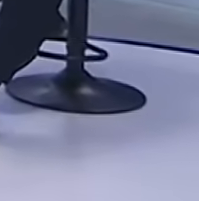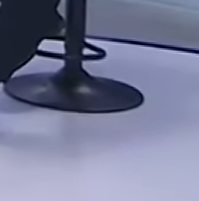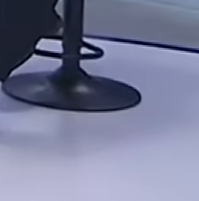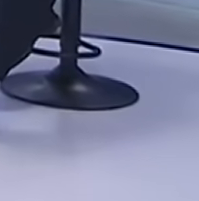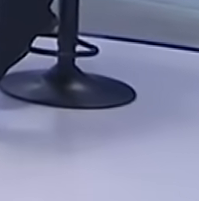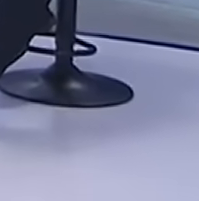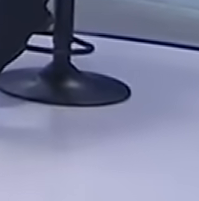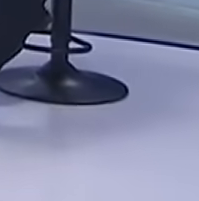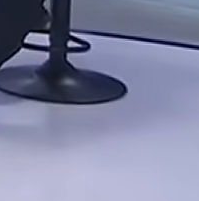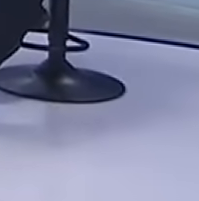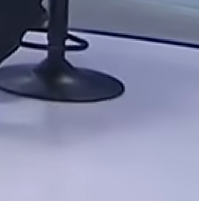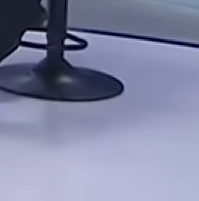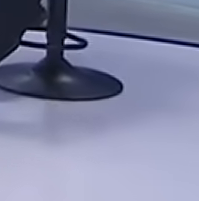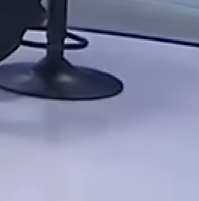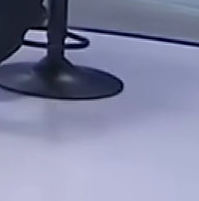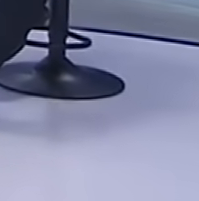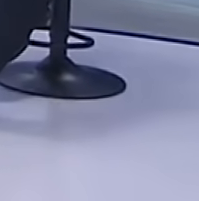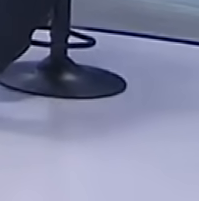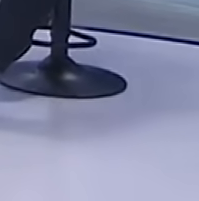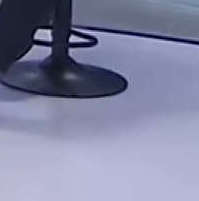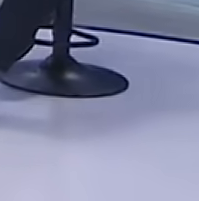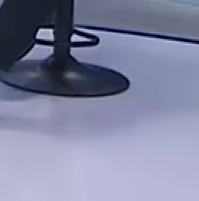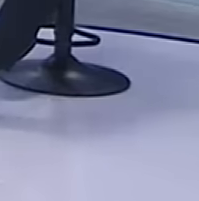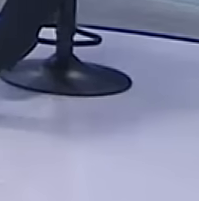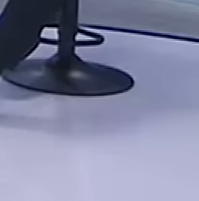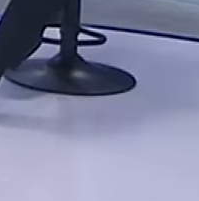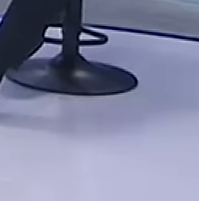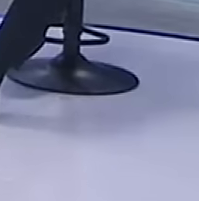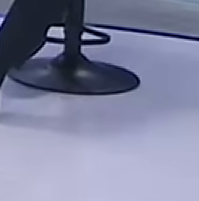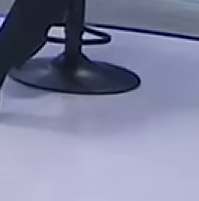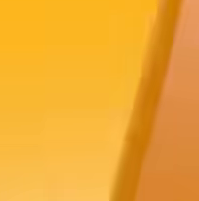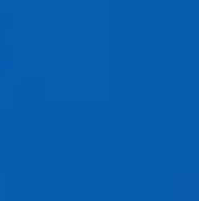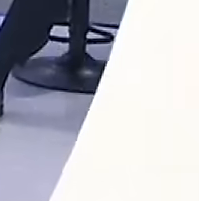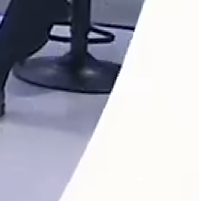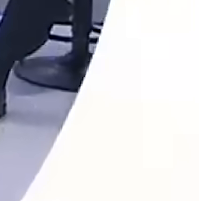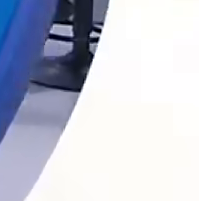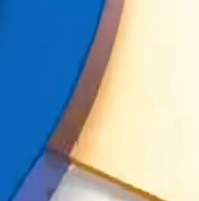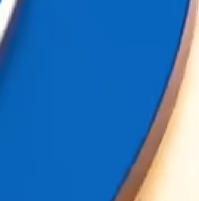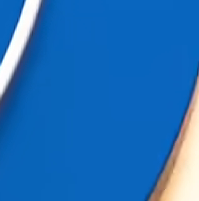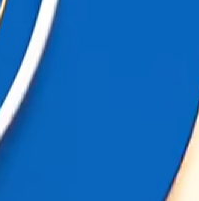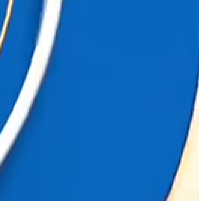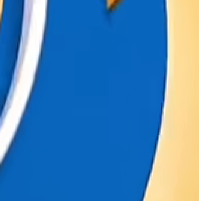Henry, ¿llegaron o no los agentes? ¿Cuál es la situación allí en la Vía La Costa?